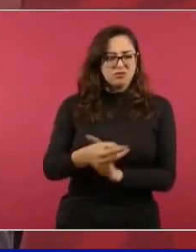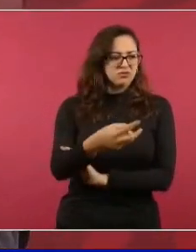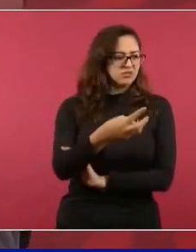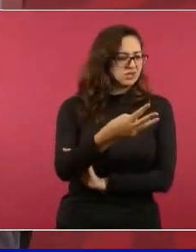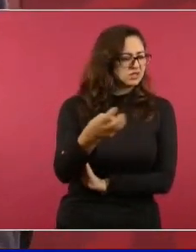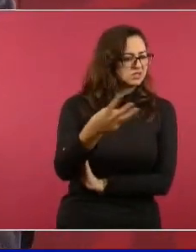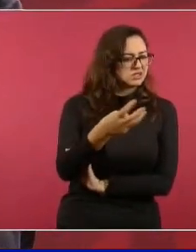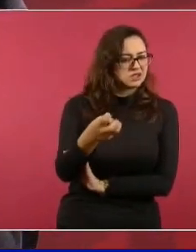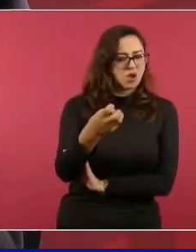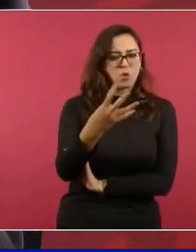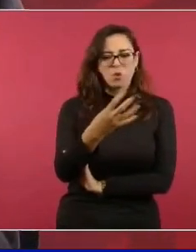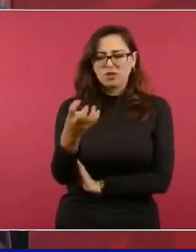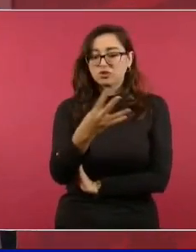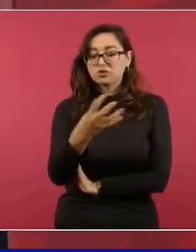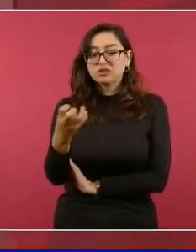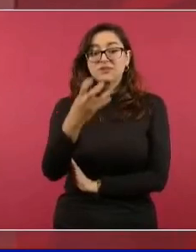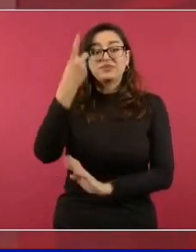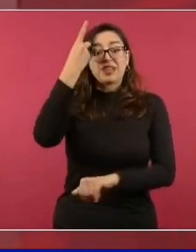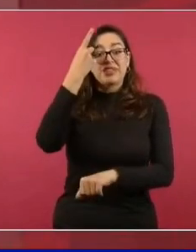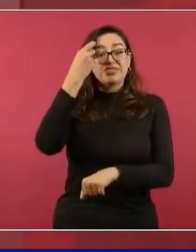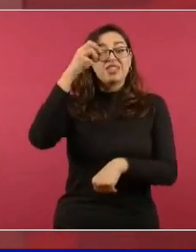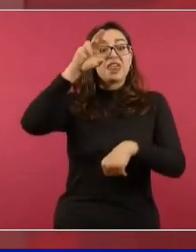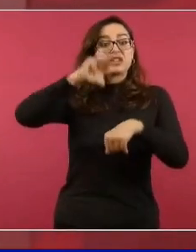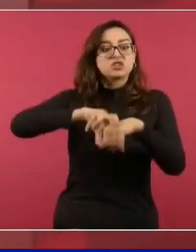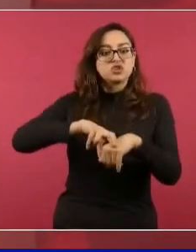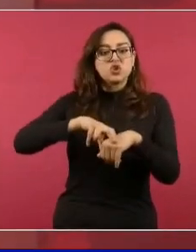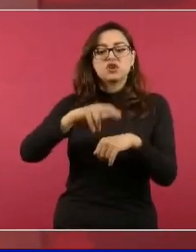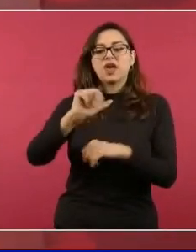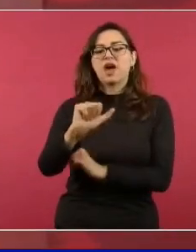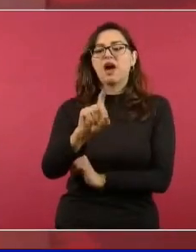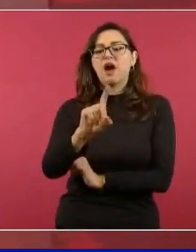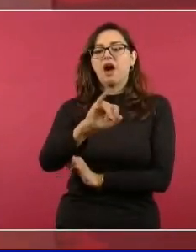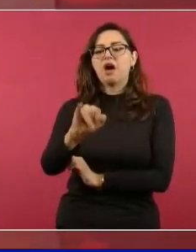¿cómo se llamaban? Direcciones adjuntas.